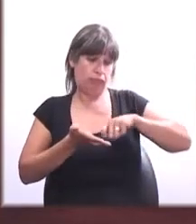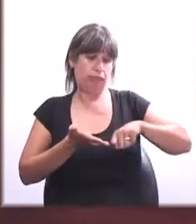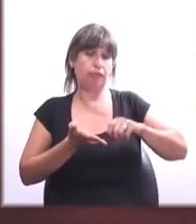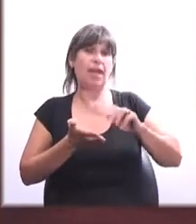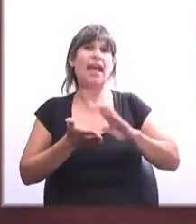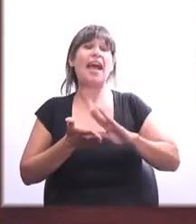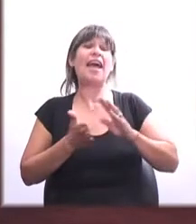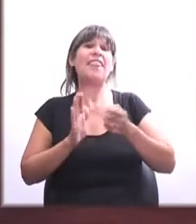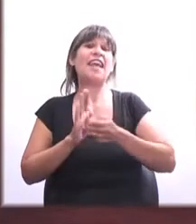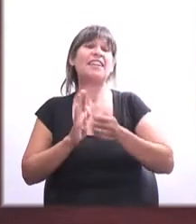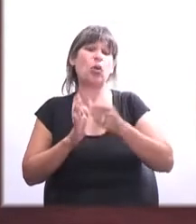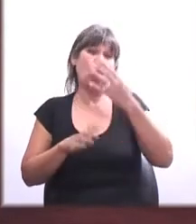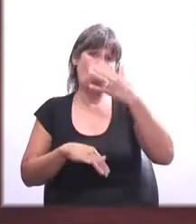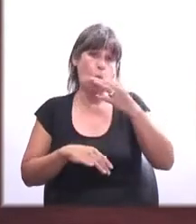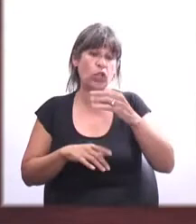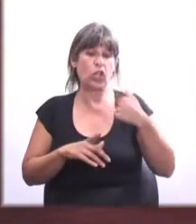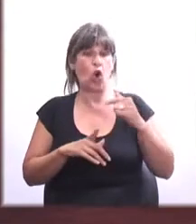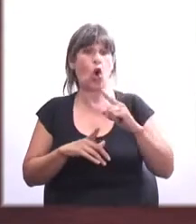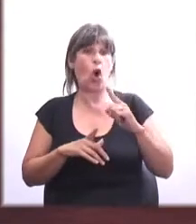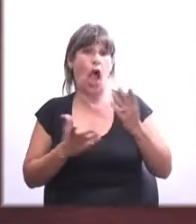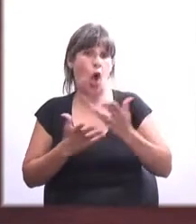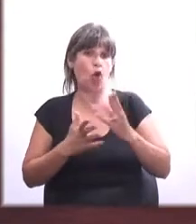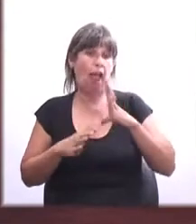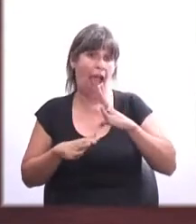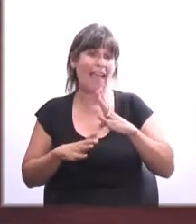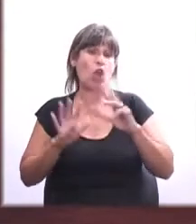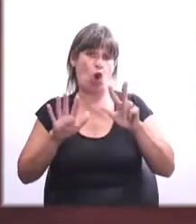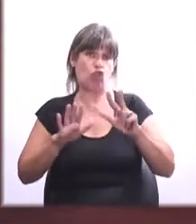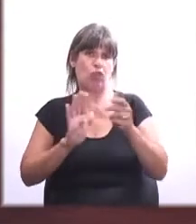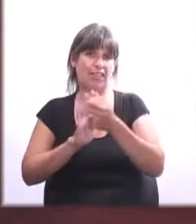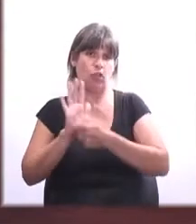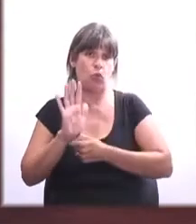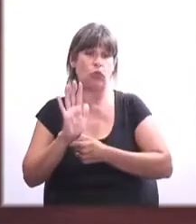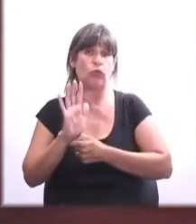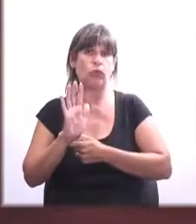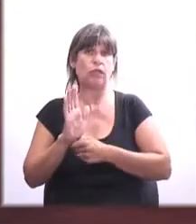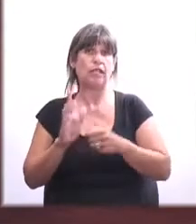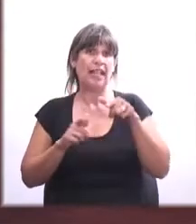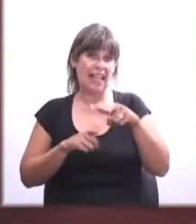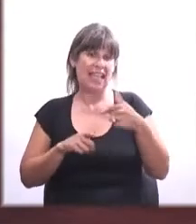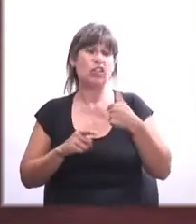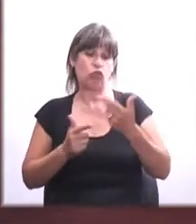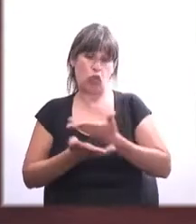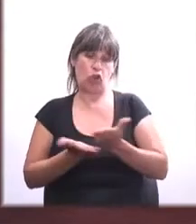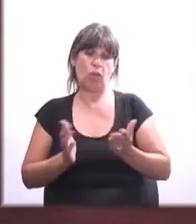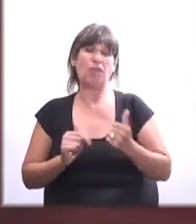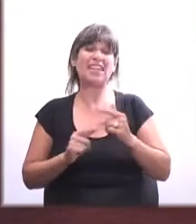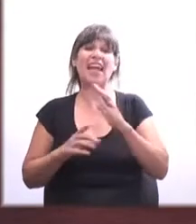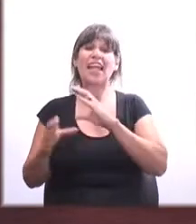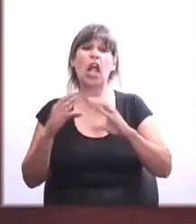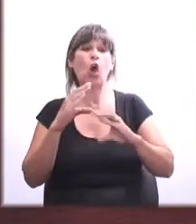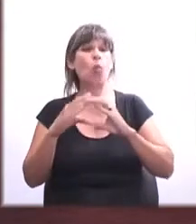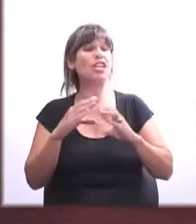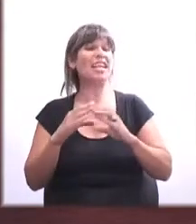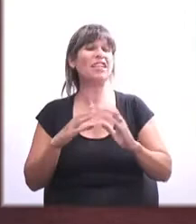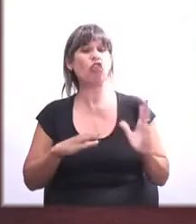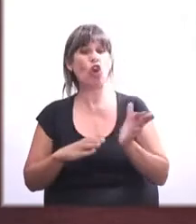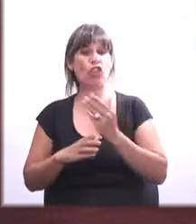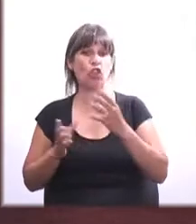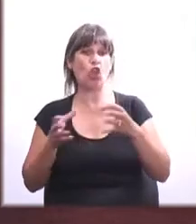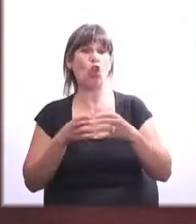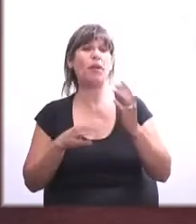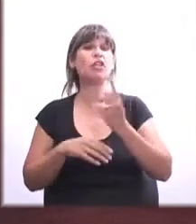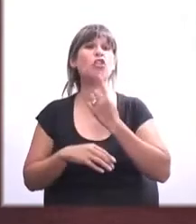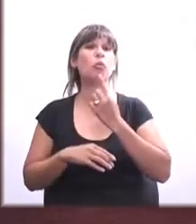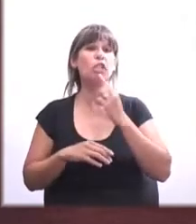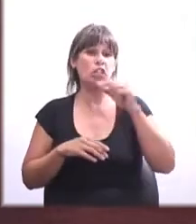un artículo único, terminamos con 8 artículos. Creo que es el mejor reflejo que demuestra que la comunicación de todos los partidos en esta Cámara